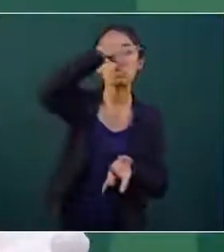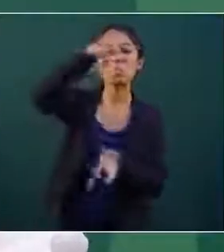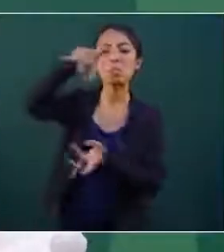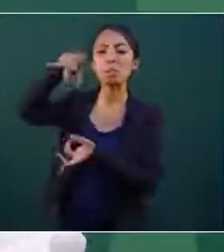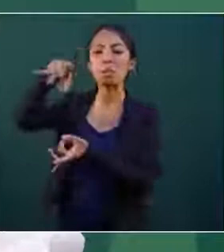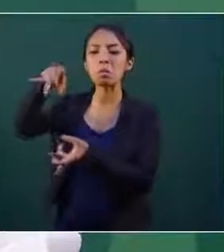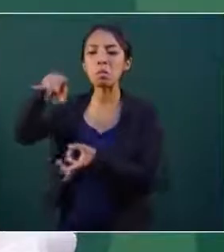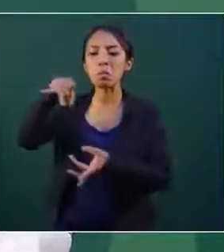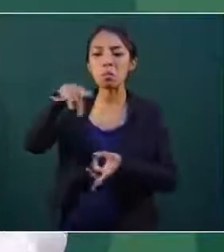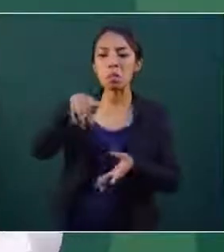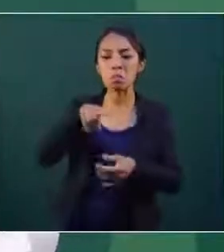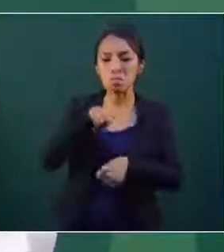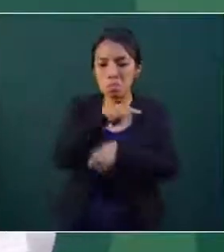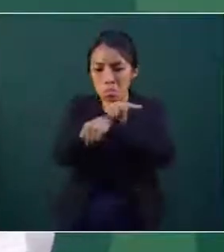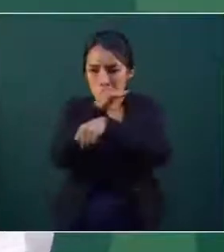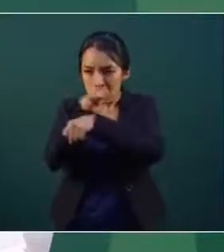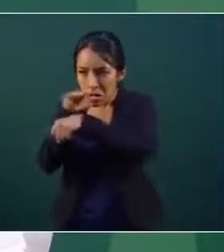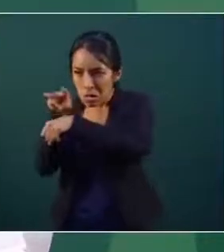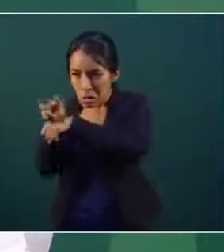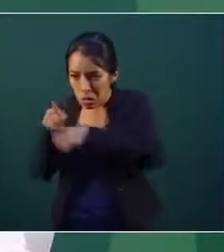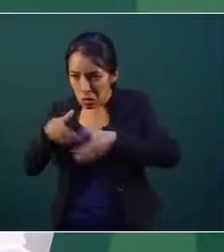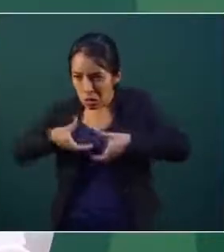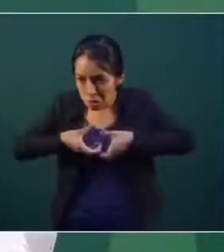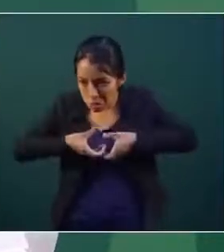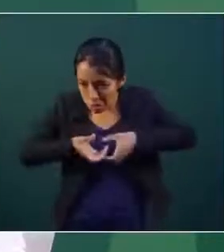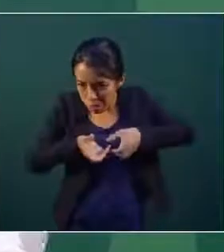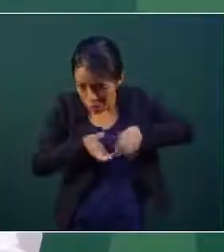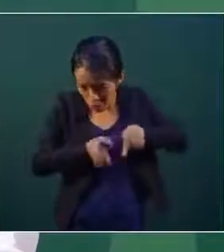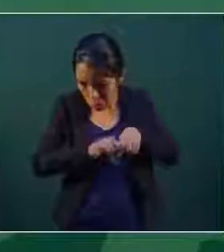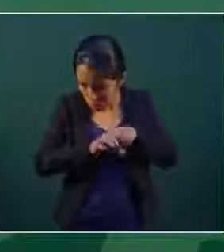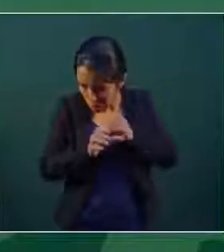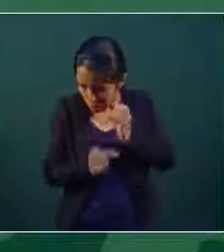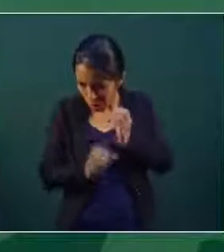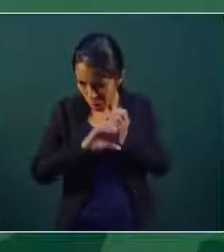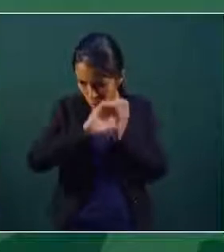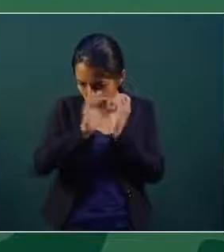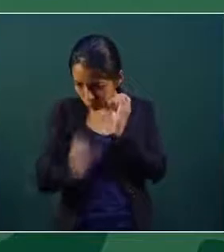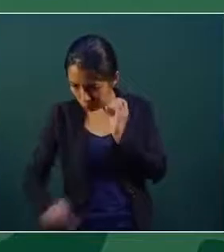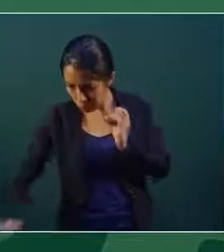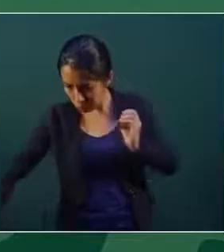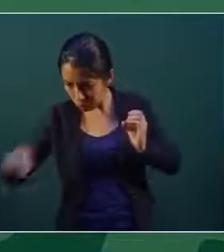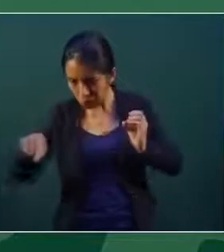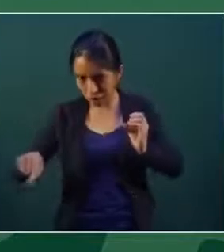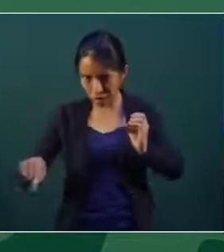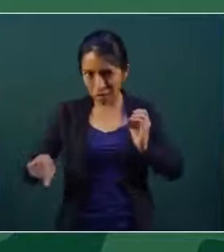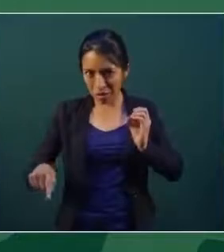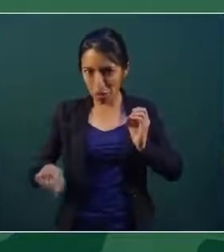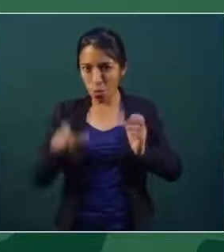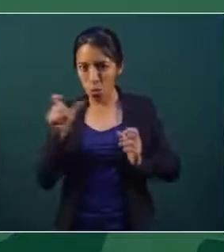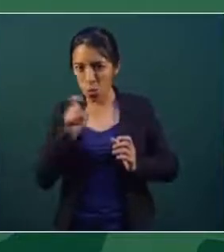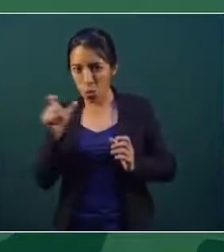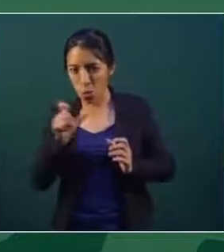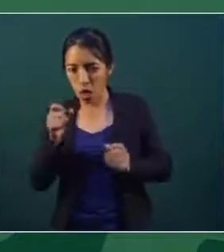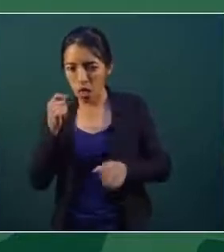los ductos, y cuando bajaba la presión, porque había una toma,